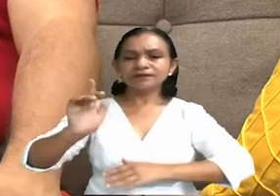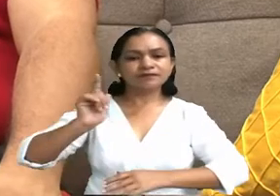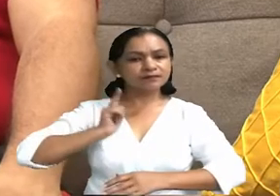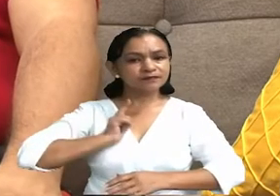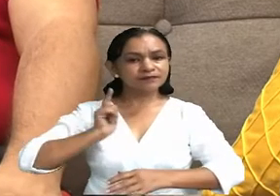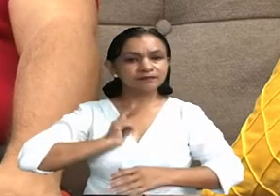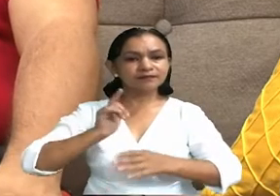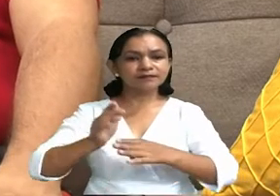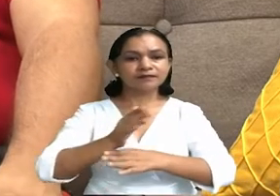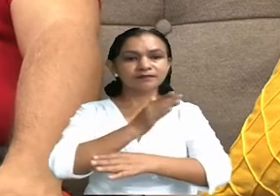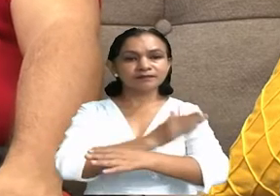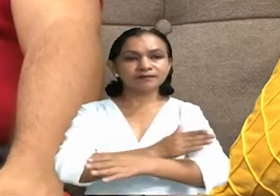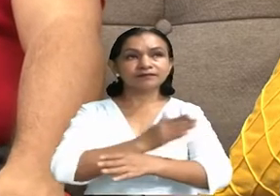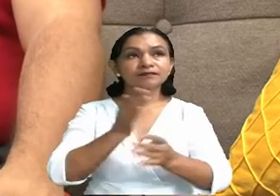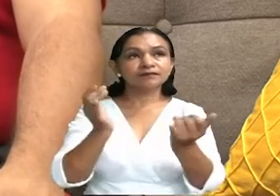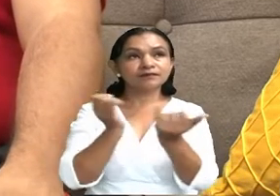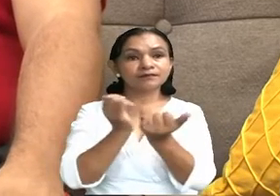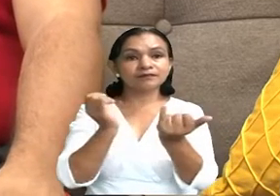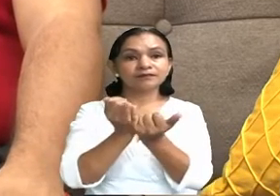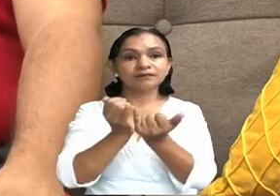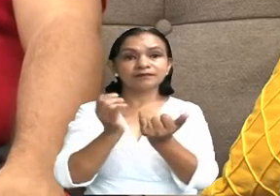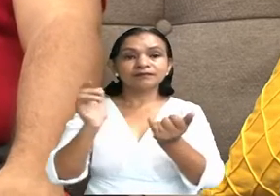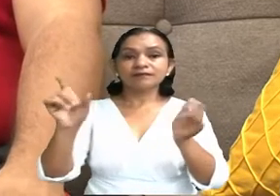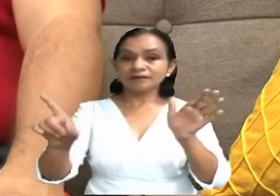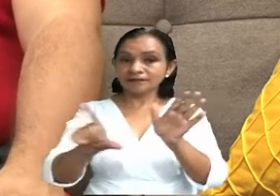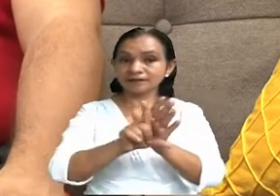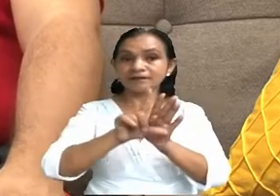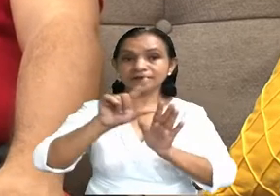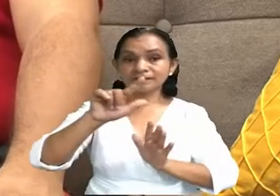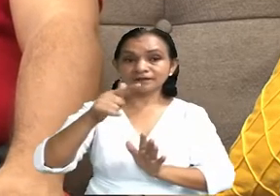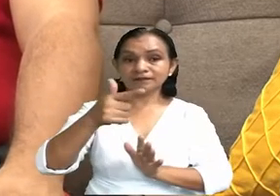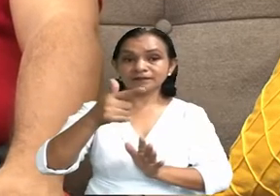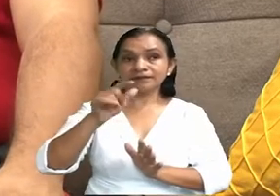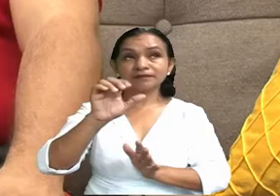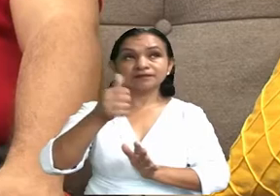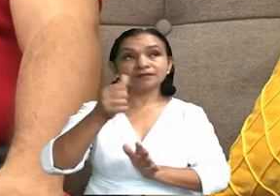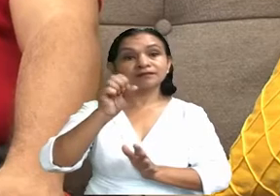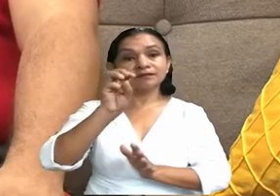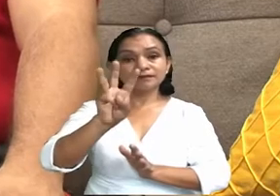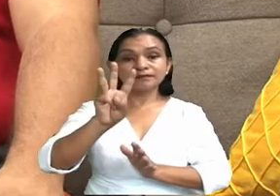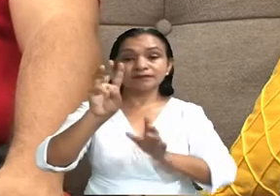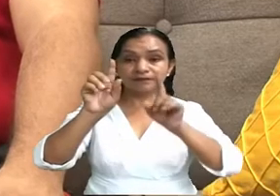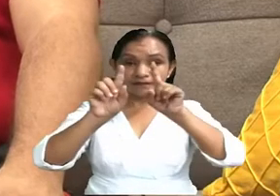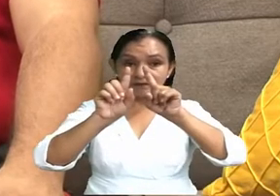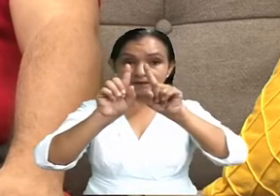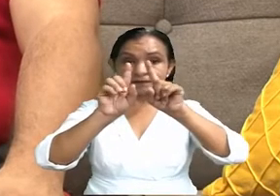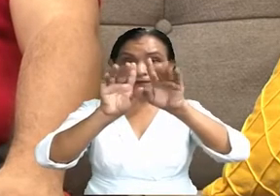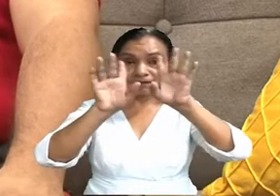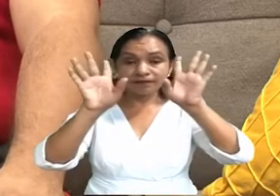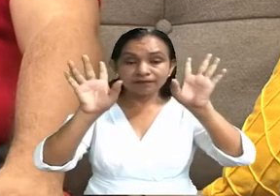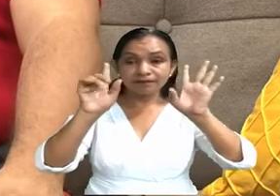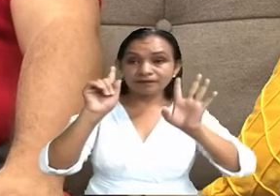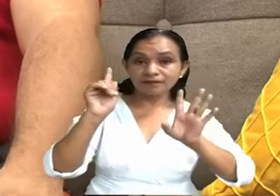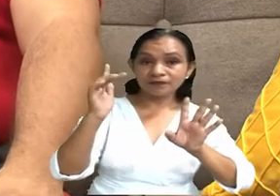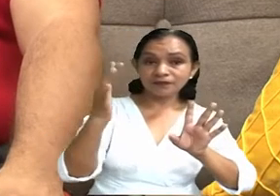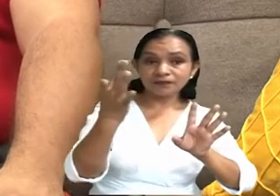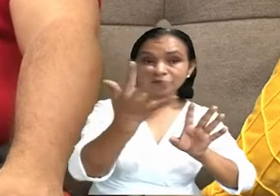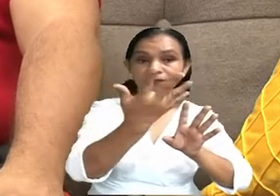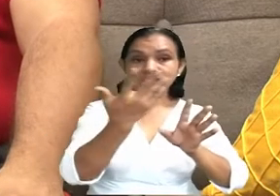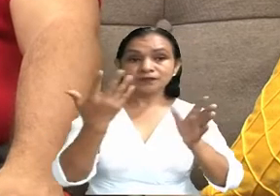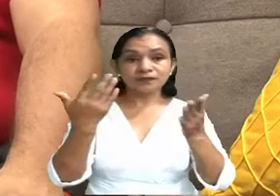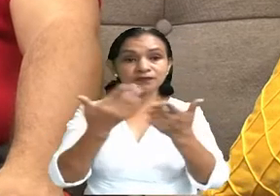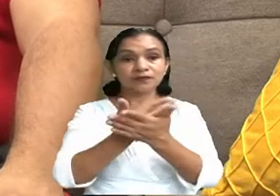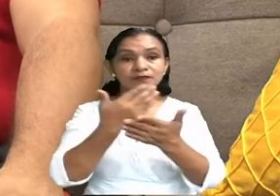planteado como contenido. Entonces, en la Ley 763 se establece con claridad que todo lo nuevo que se